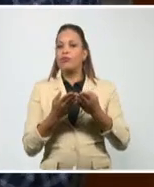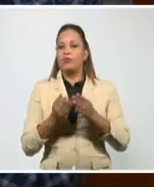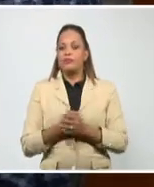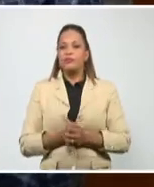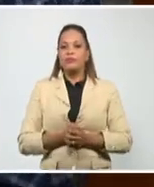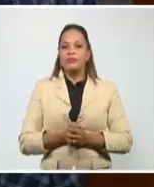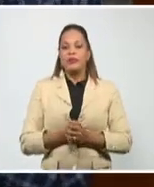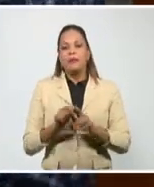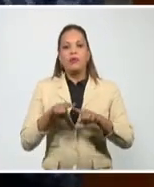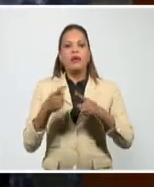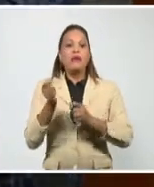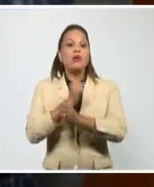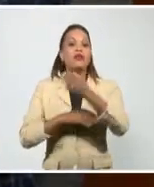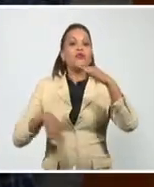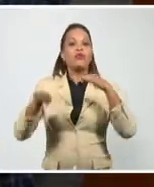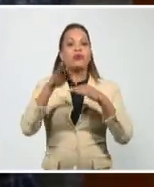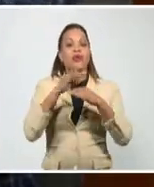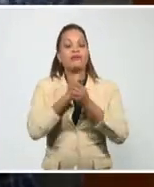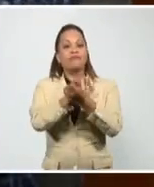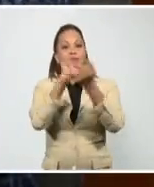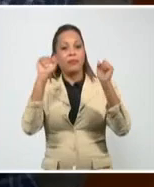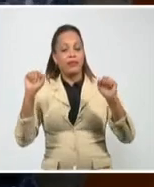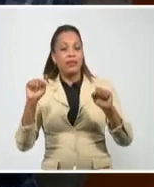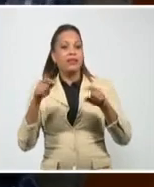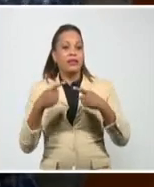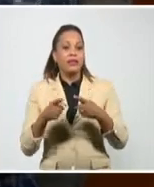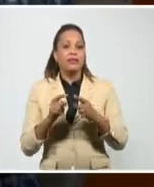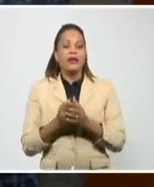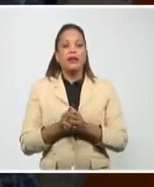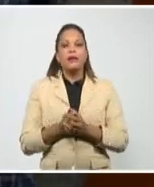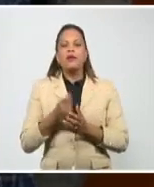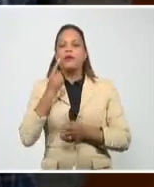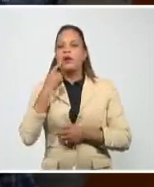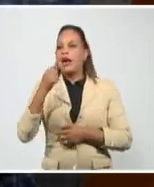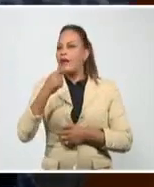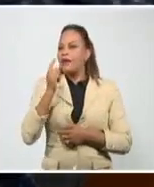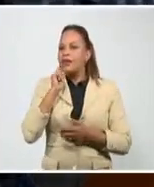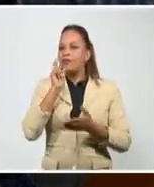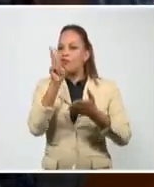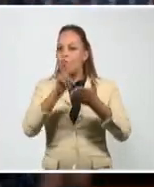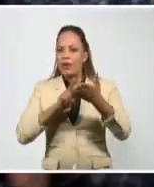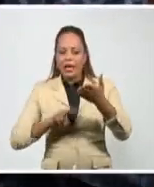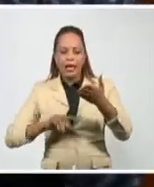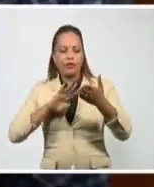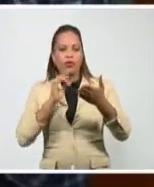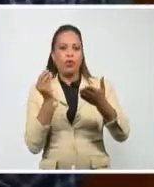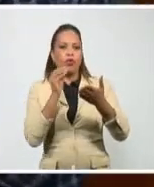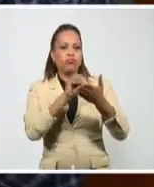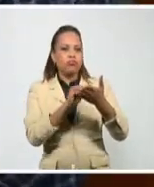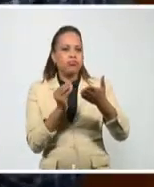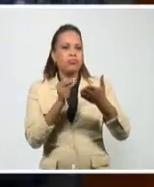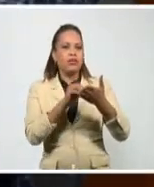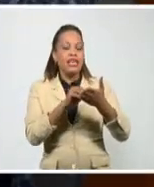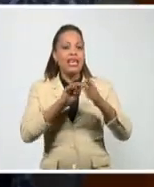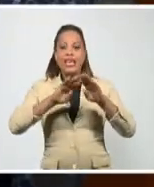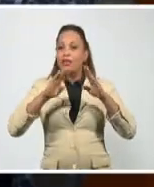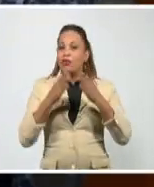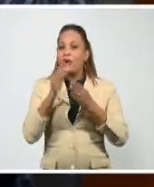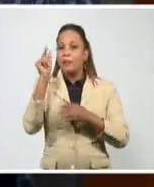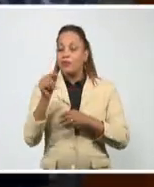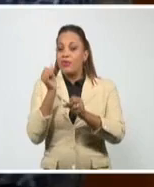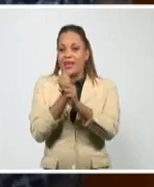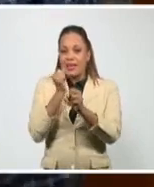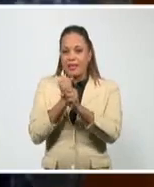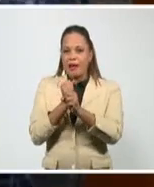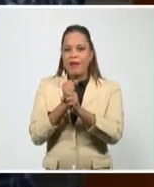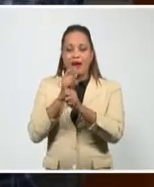la independencia, que de hecho, cada vez que tú lees estos medios y los que le hacen coro, tú te das cuenta